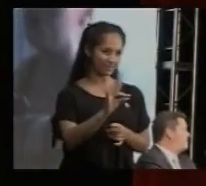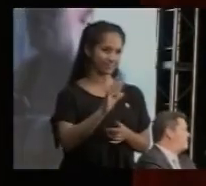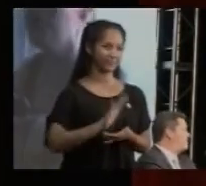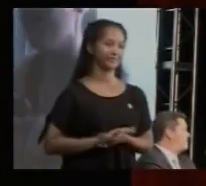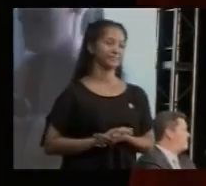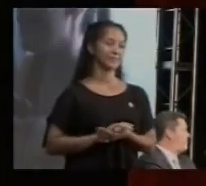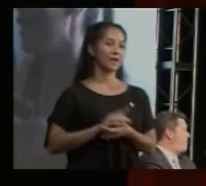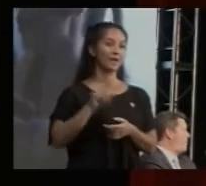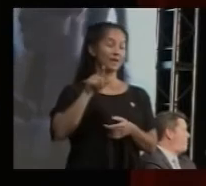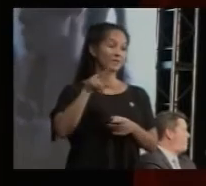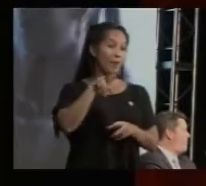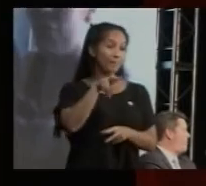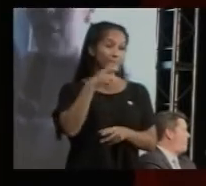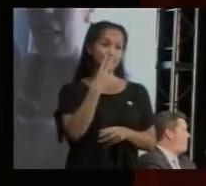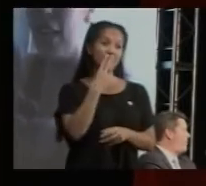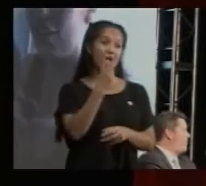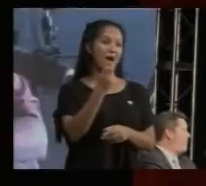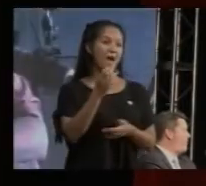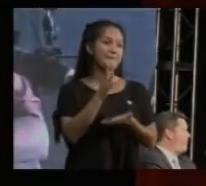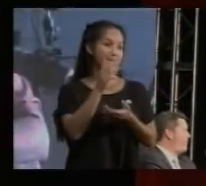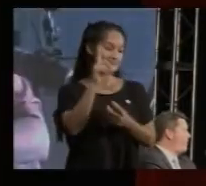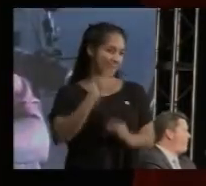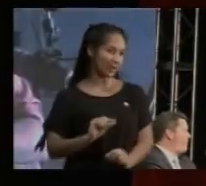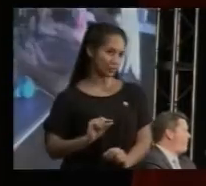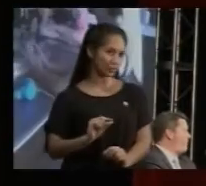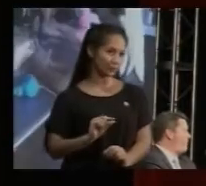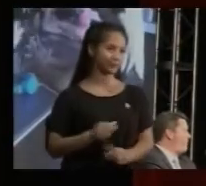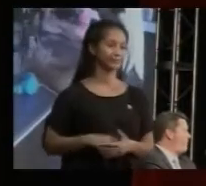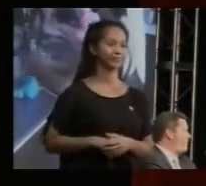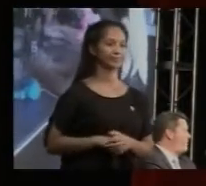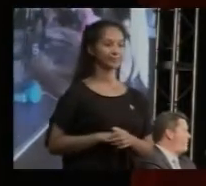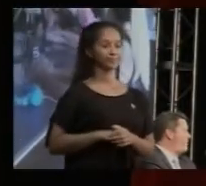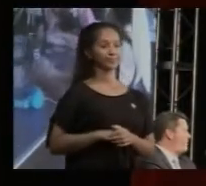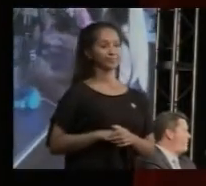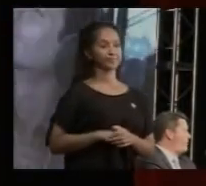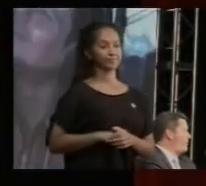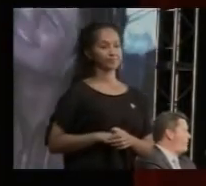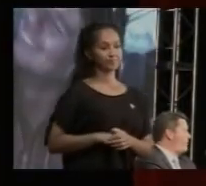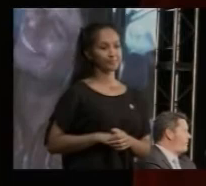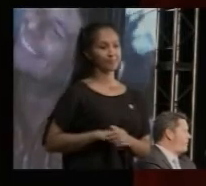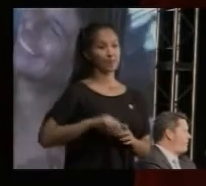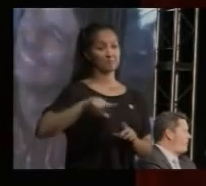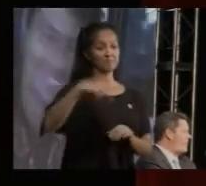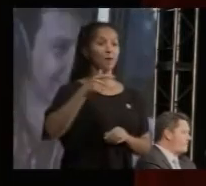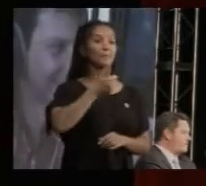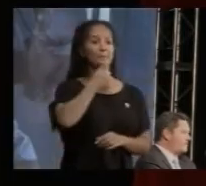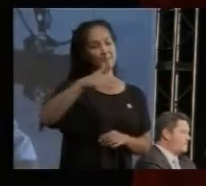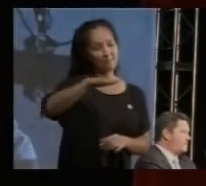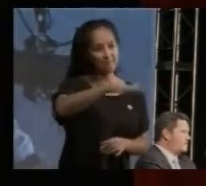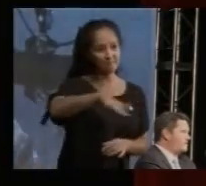en energía y dar mucho mejor nivel lumínico, 500 luminarias que fueron a la zona del puerto y la